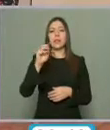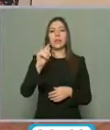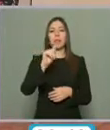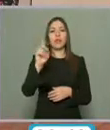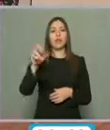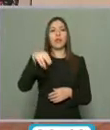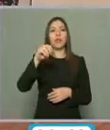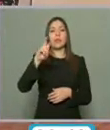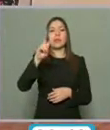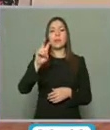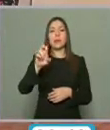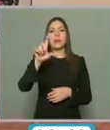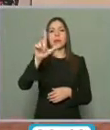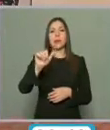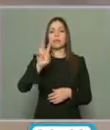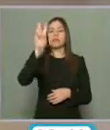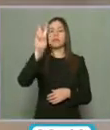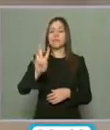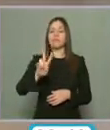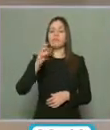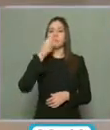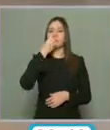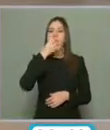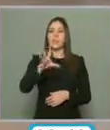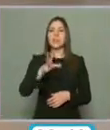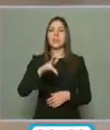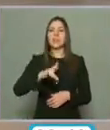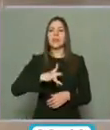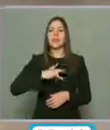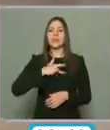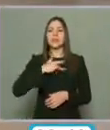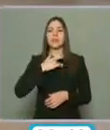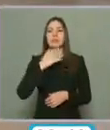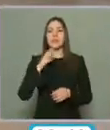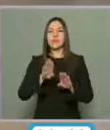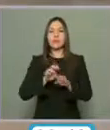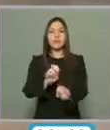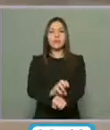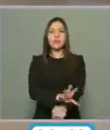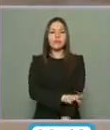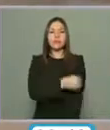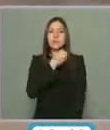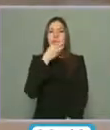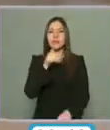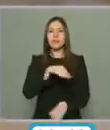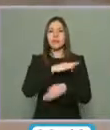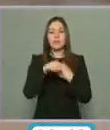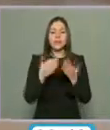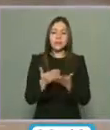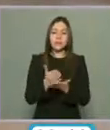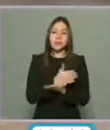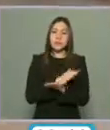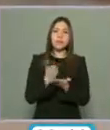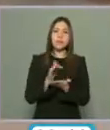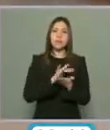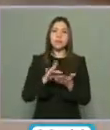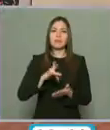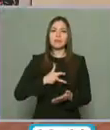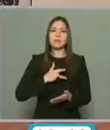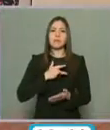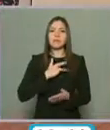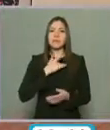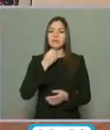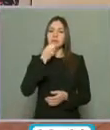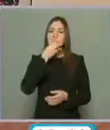novela realmente maravillosa, conmovedora, entrañable. La van a disfrutar línea